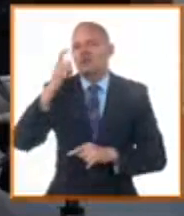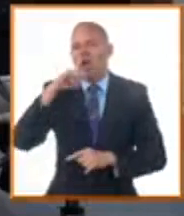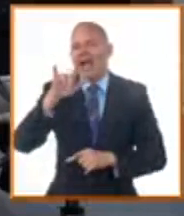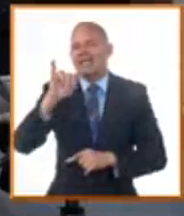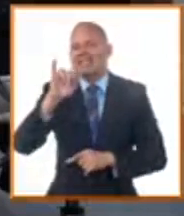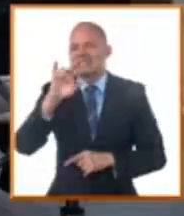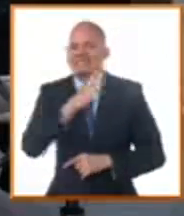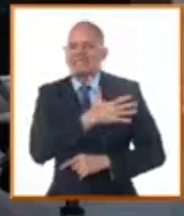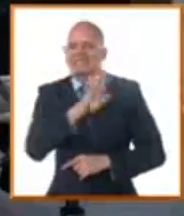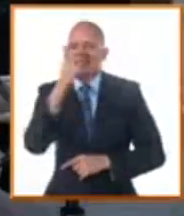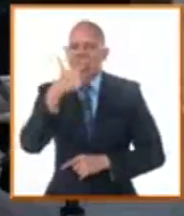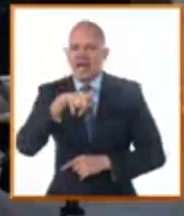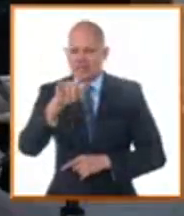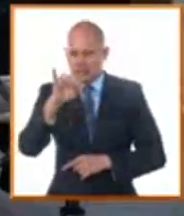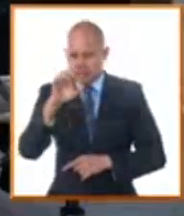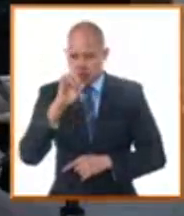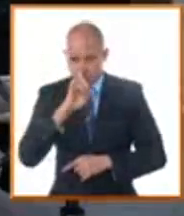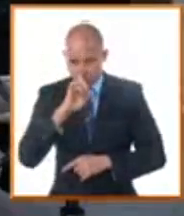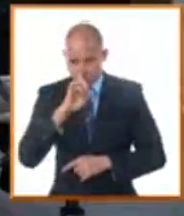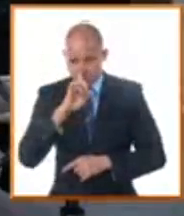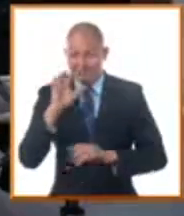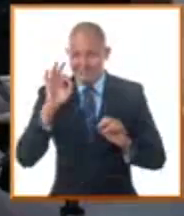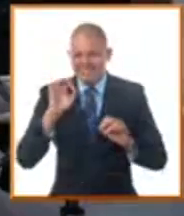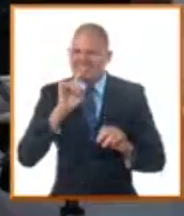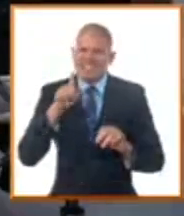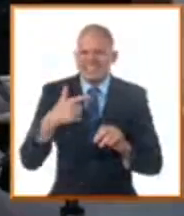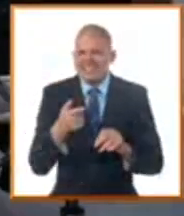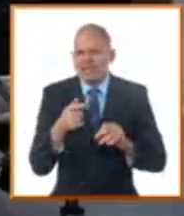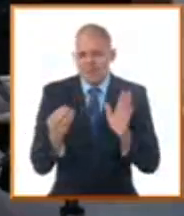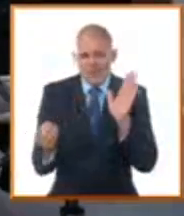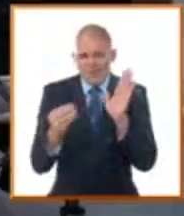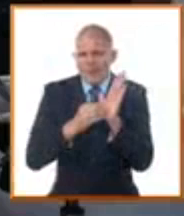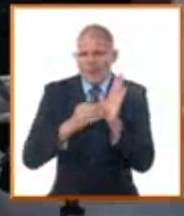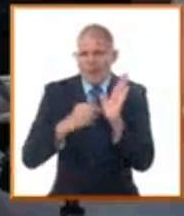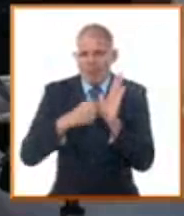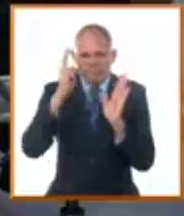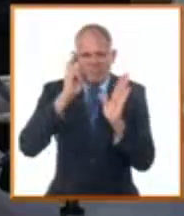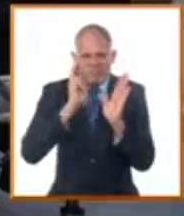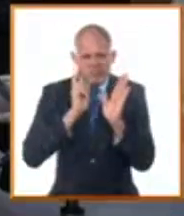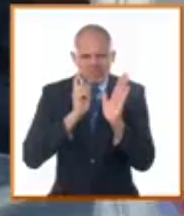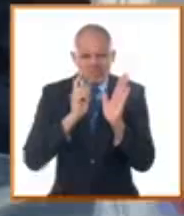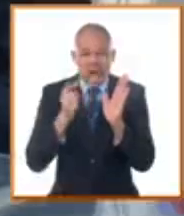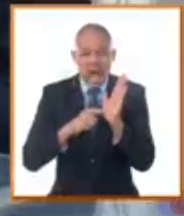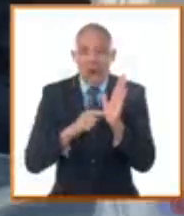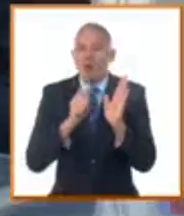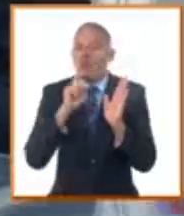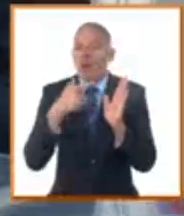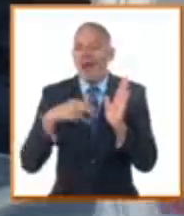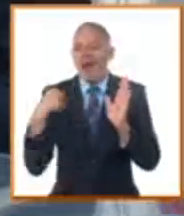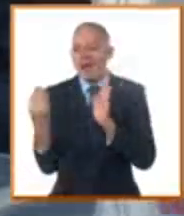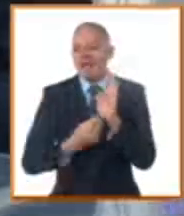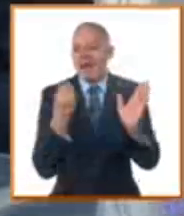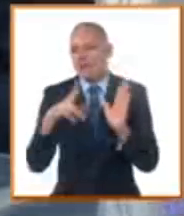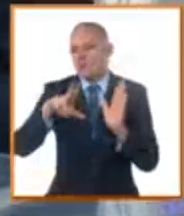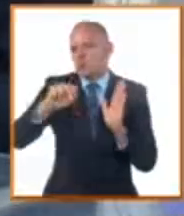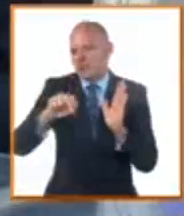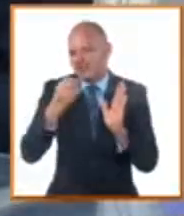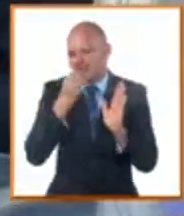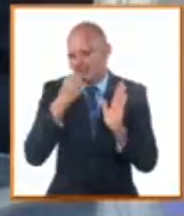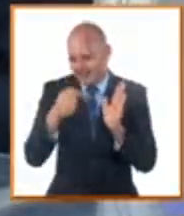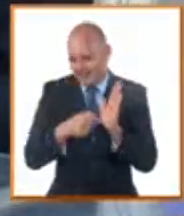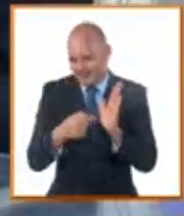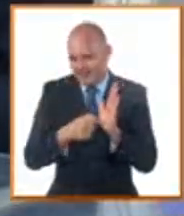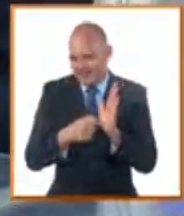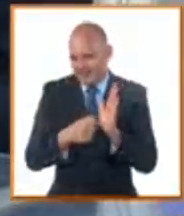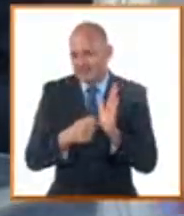se incluyó? Se incluyó la extensión del pago de impuestos sobre el documento, lo que llamamos sello del timbre, ya los trámites